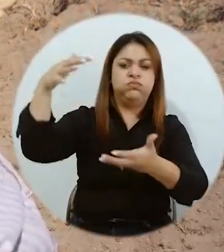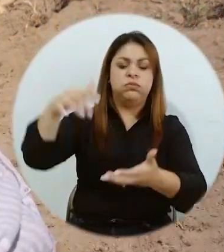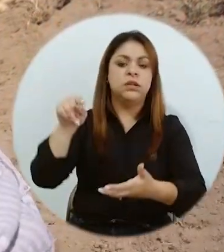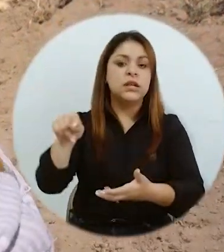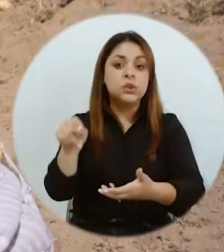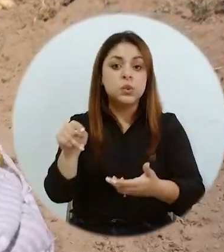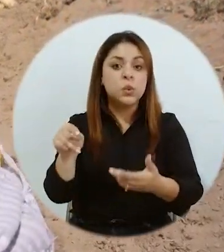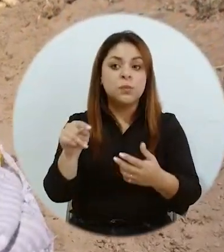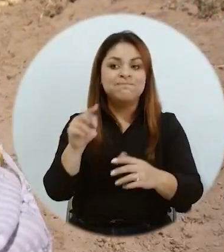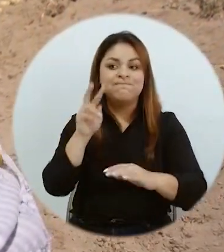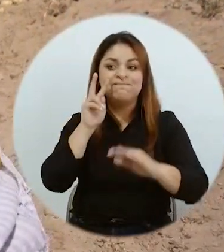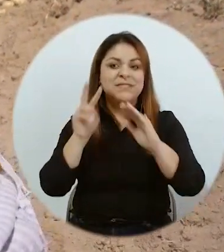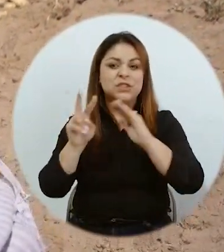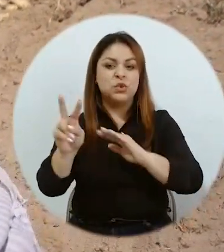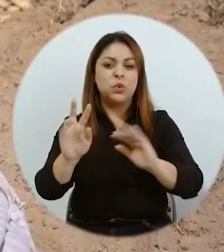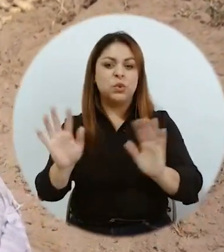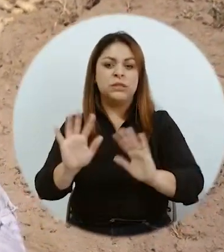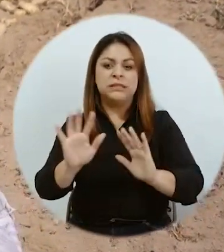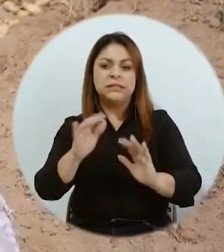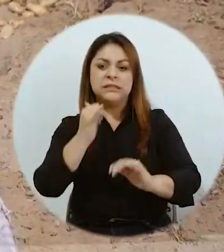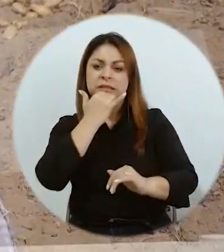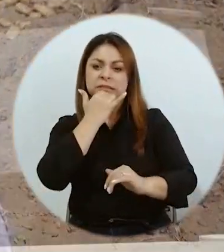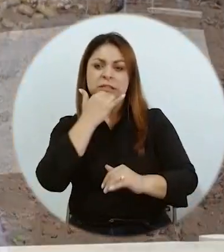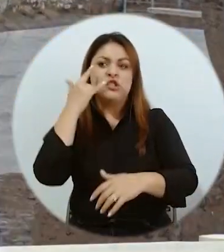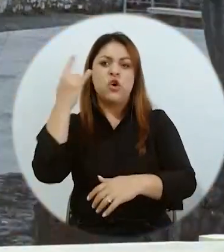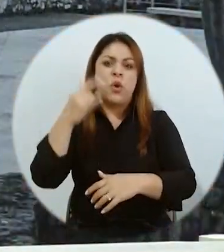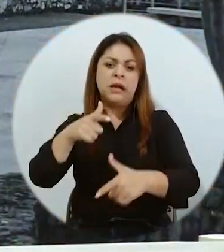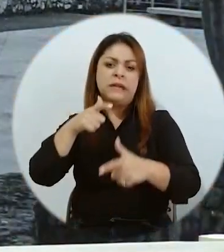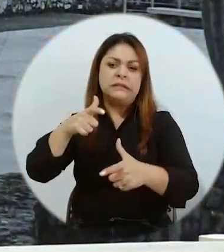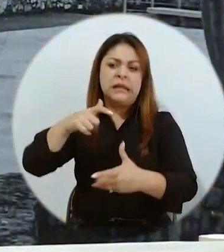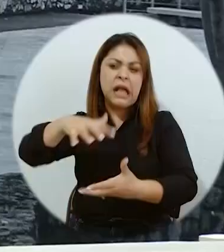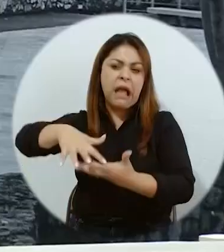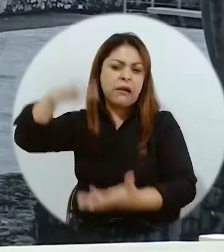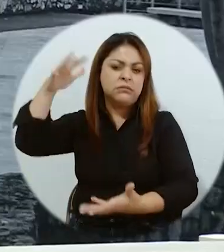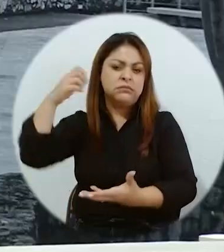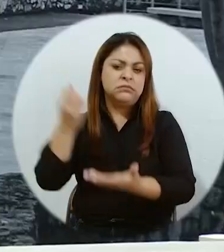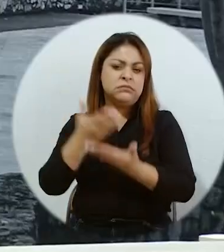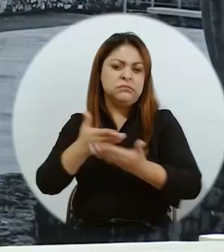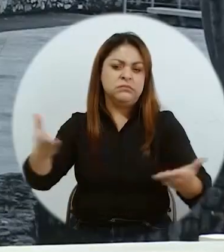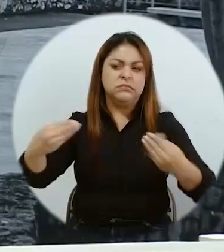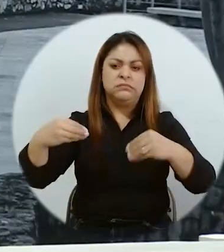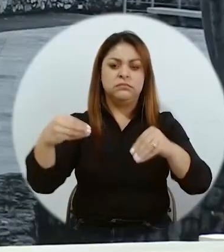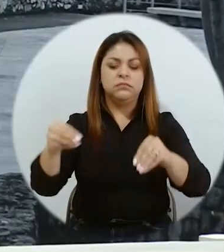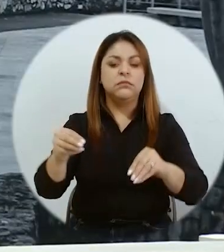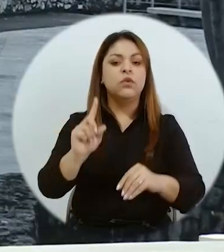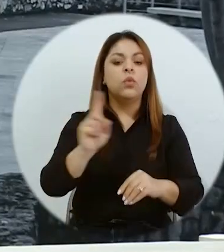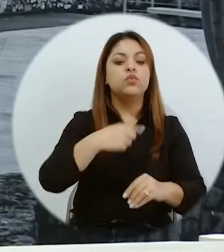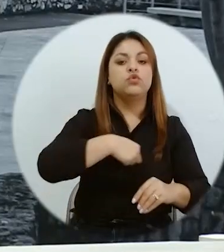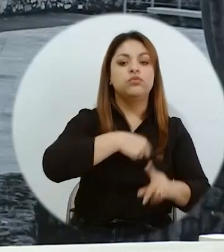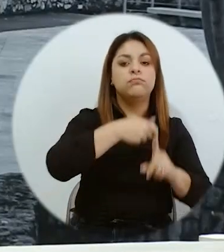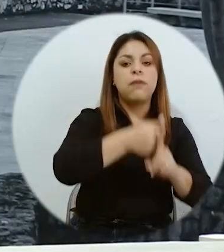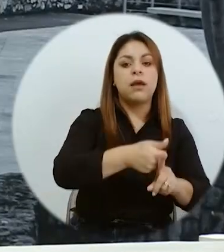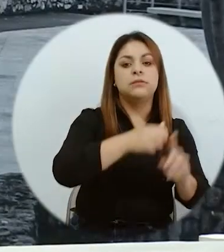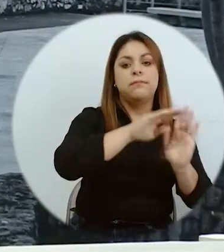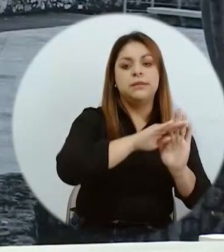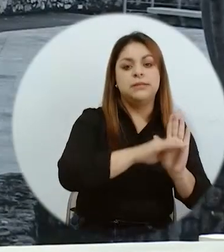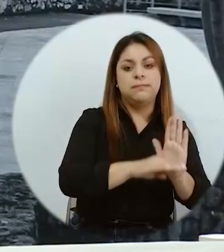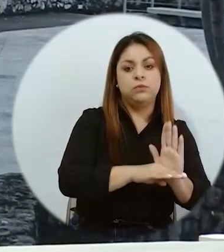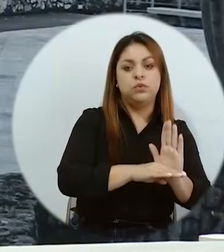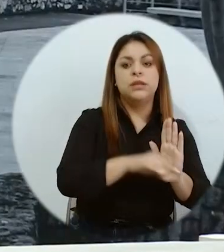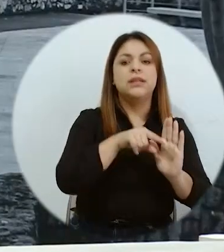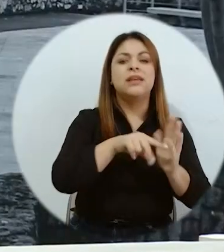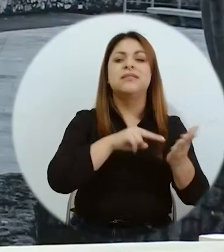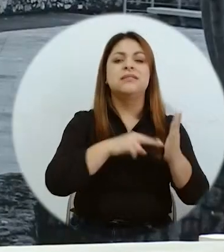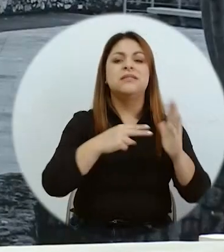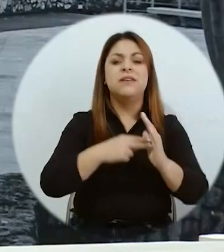una visión completamente extractivista. Tenemos que pasar a una visión donde la producción se basa en algunos principios que son los que